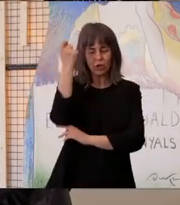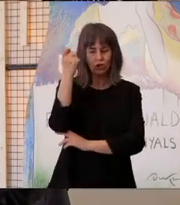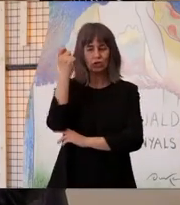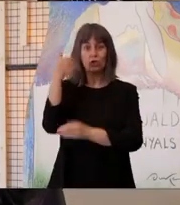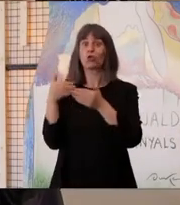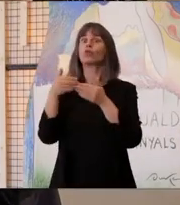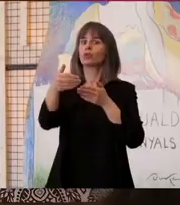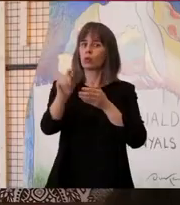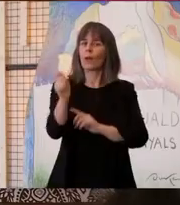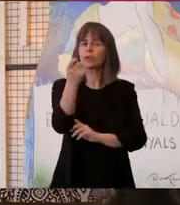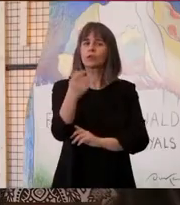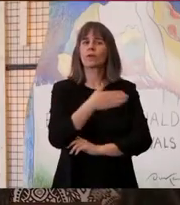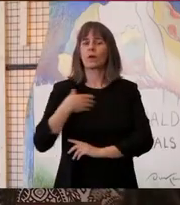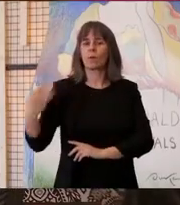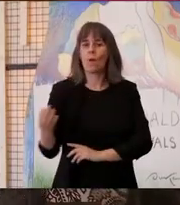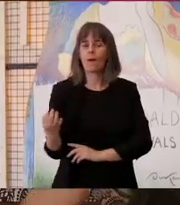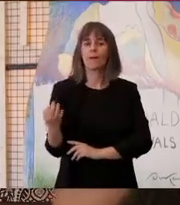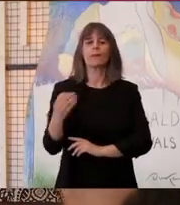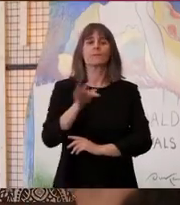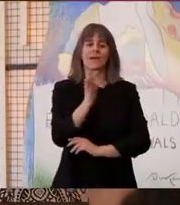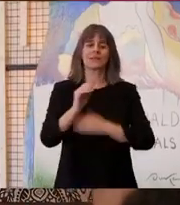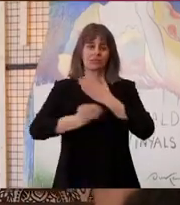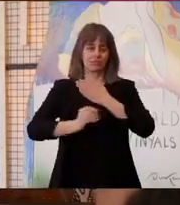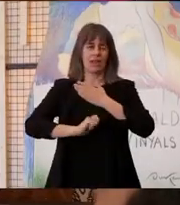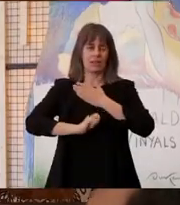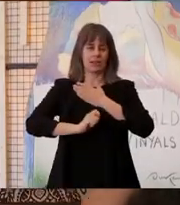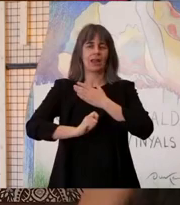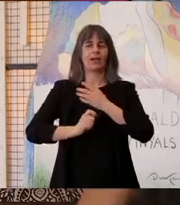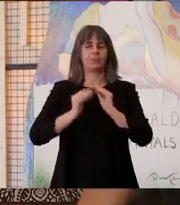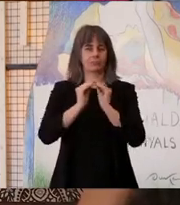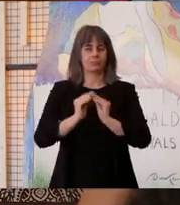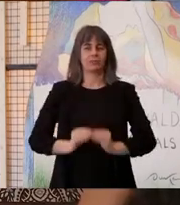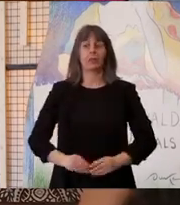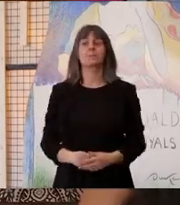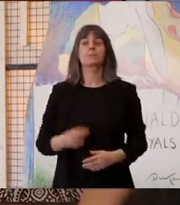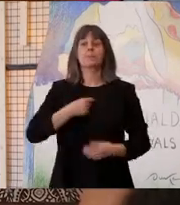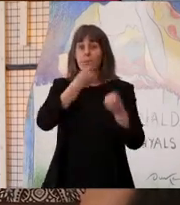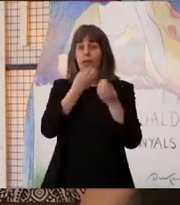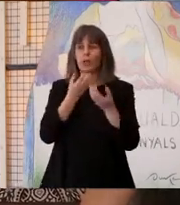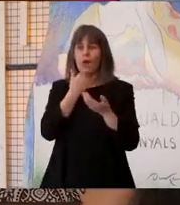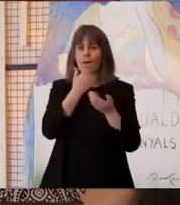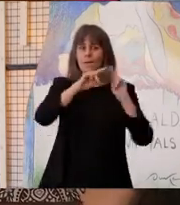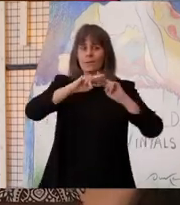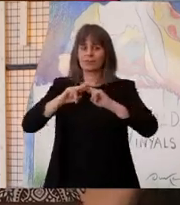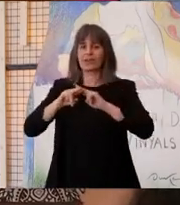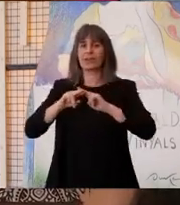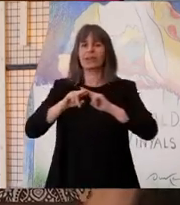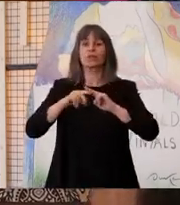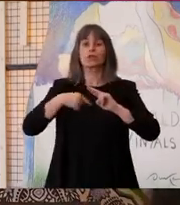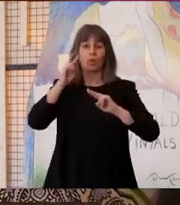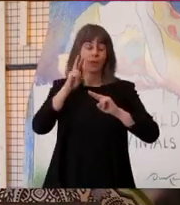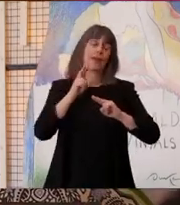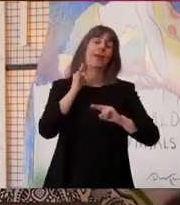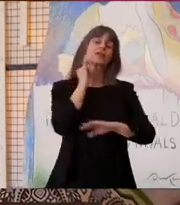elaborar estrategias precisamente para hacerlo he mirado algún dato antes de venir y he visto que según el Instituto Nacional de